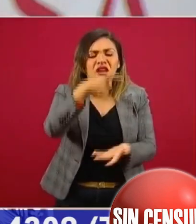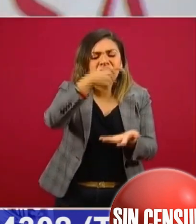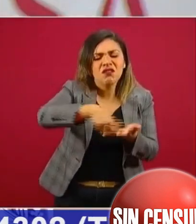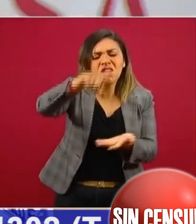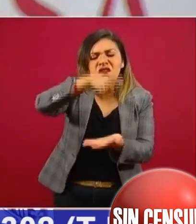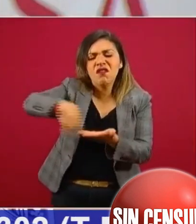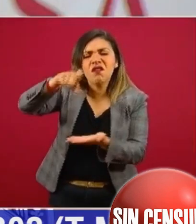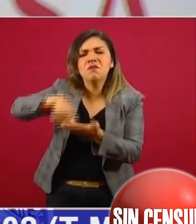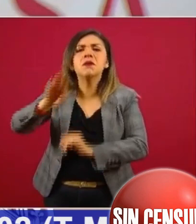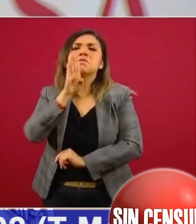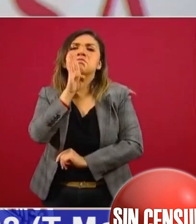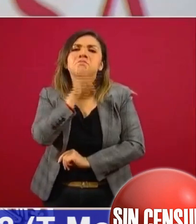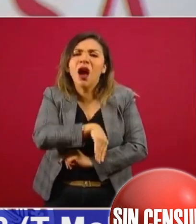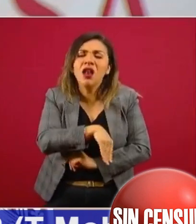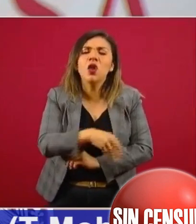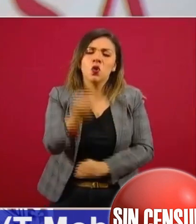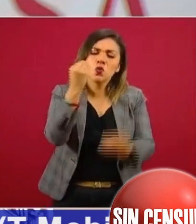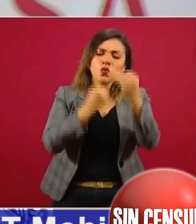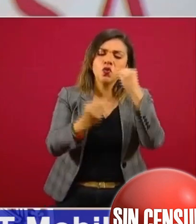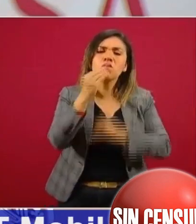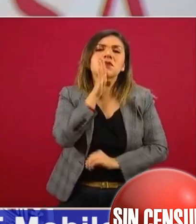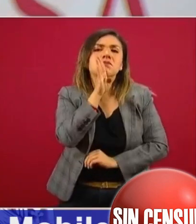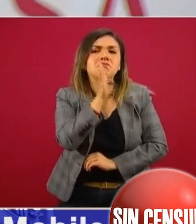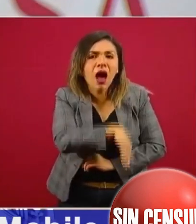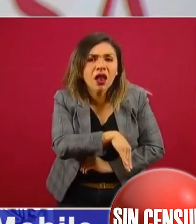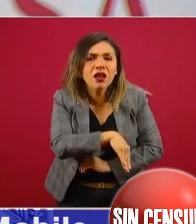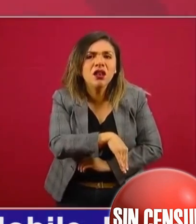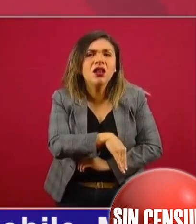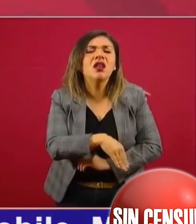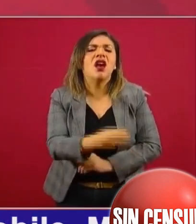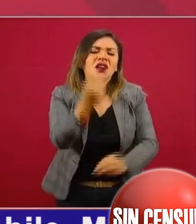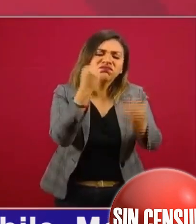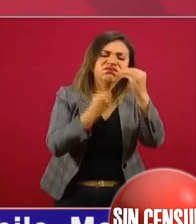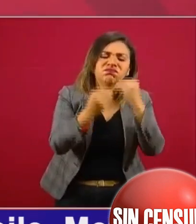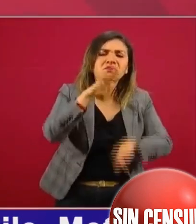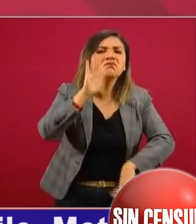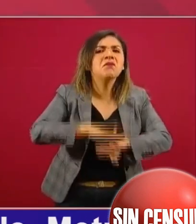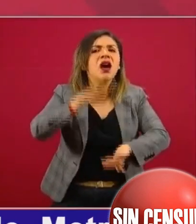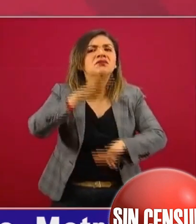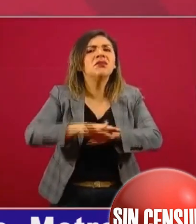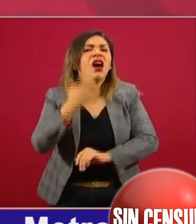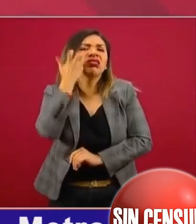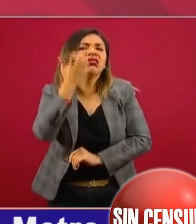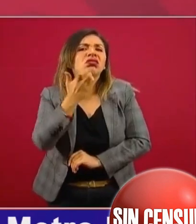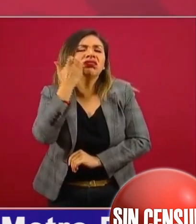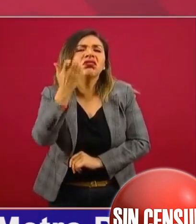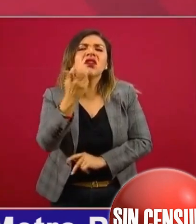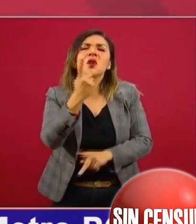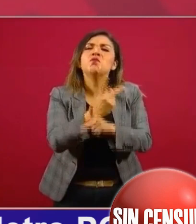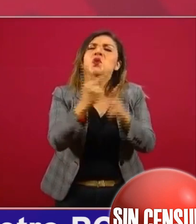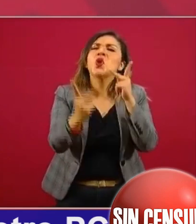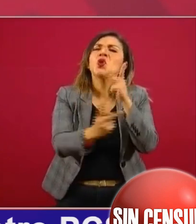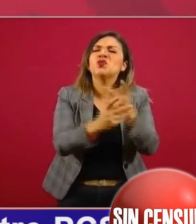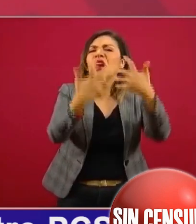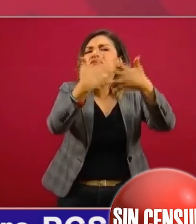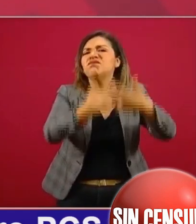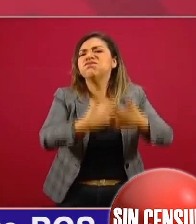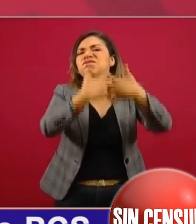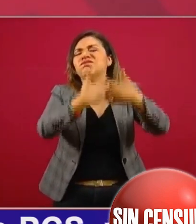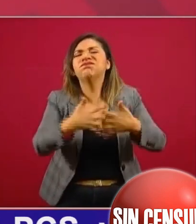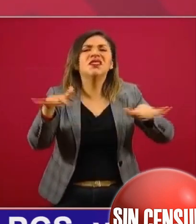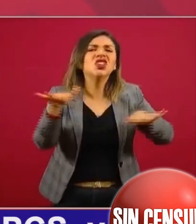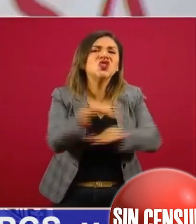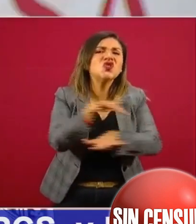por la mala alimentación, por el consumo de productos industrializados, productos